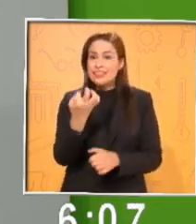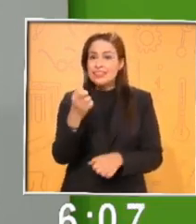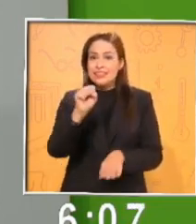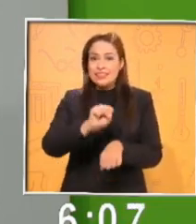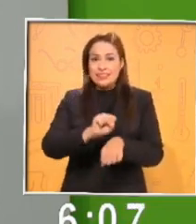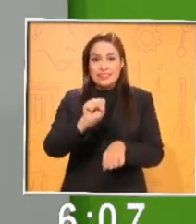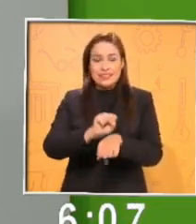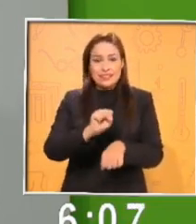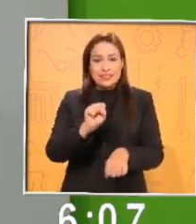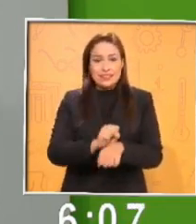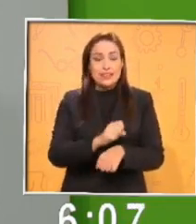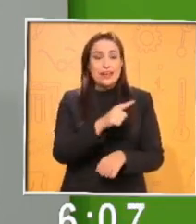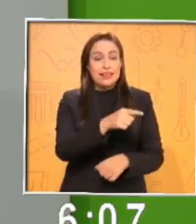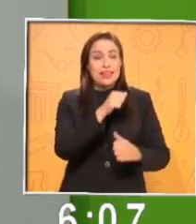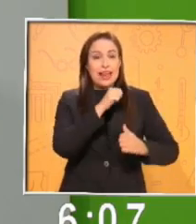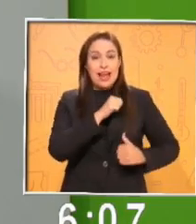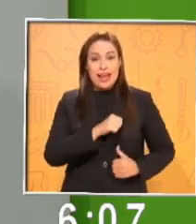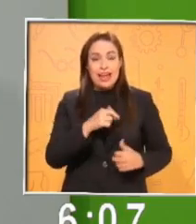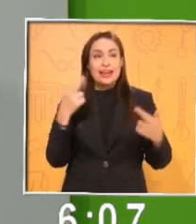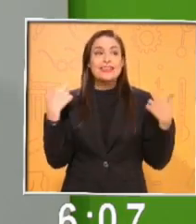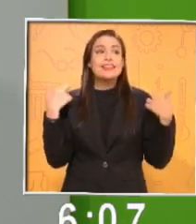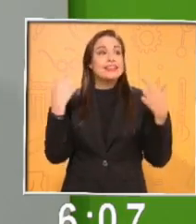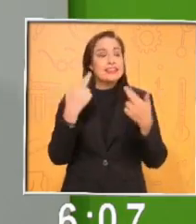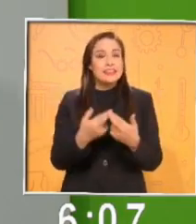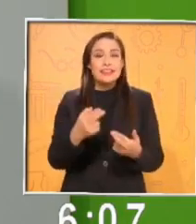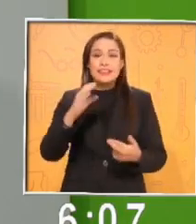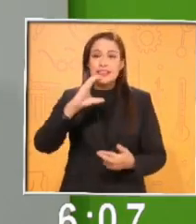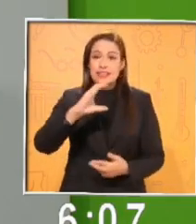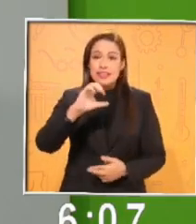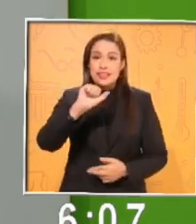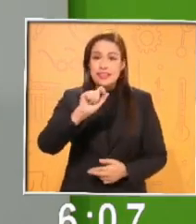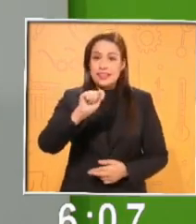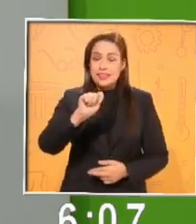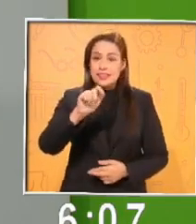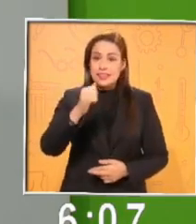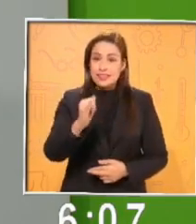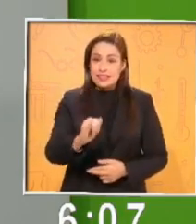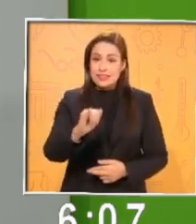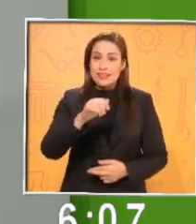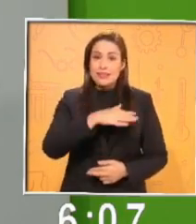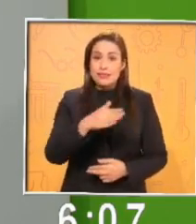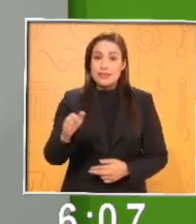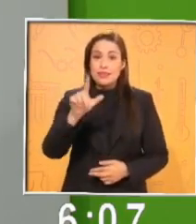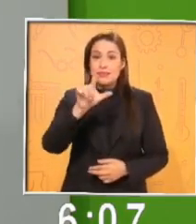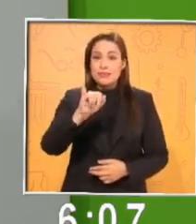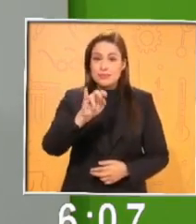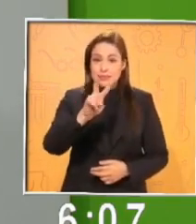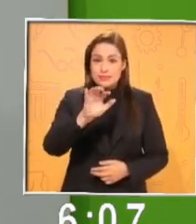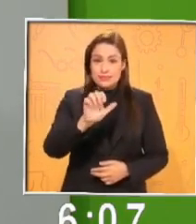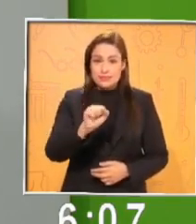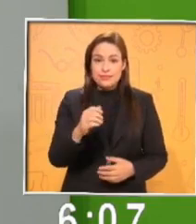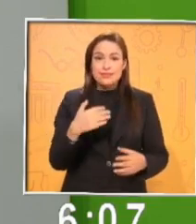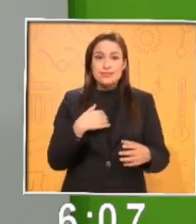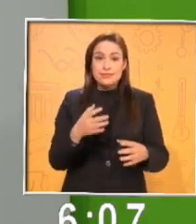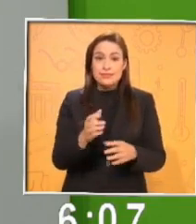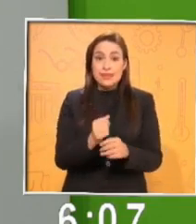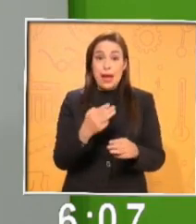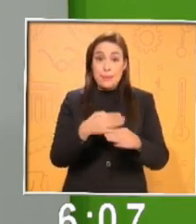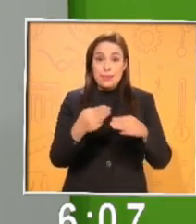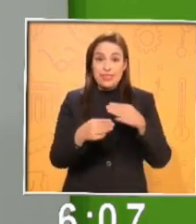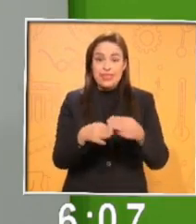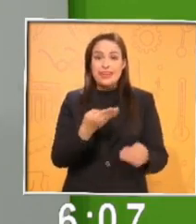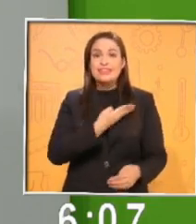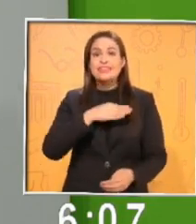secundaria. Estarán a cargo de la maestra Katia Livas, esto con la materia de español, tercero de secundaria, como lo he